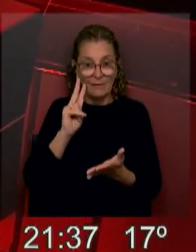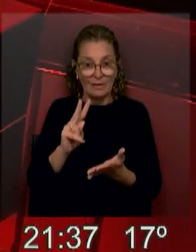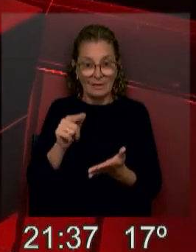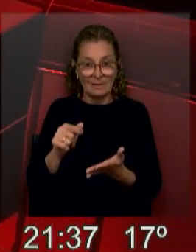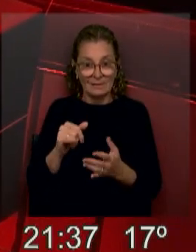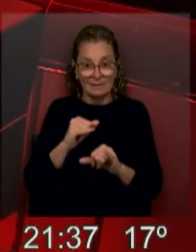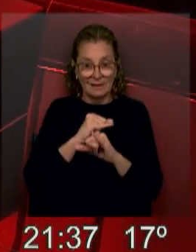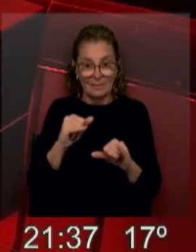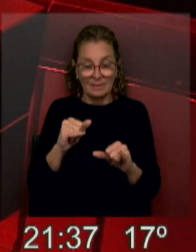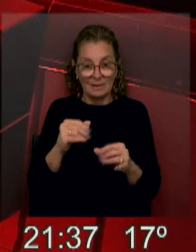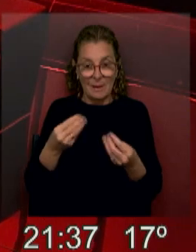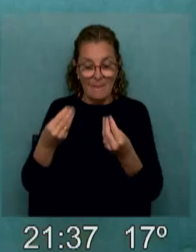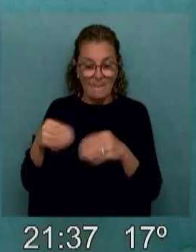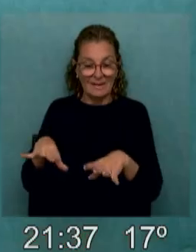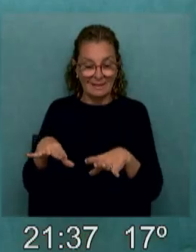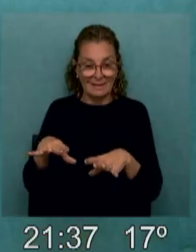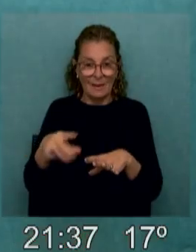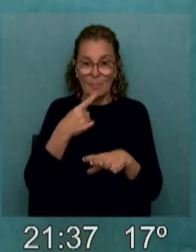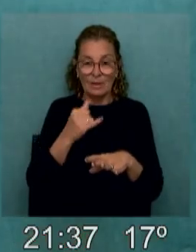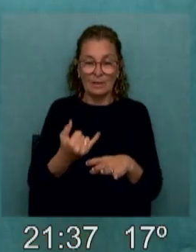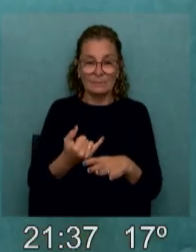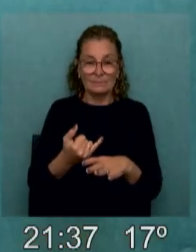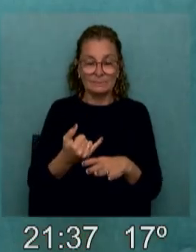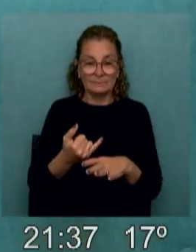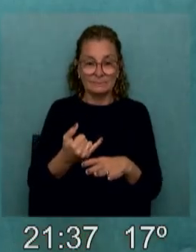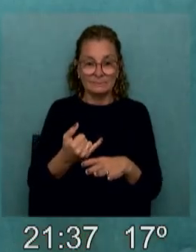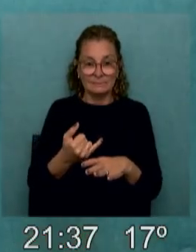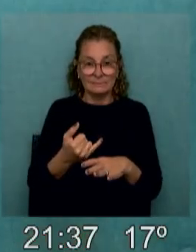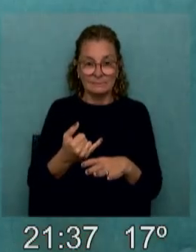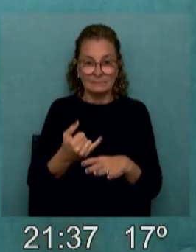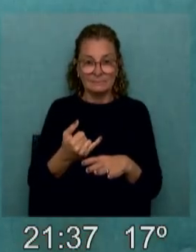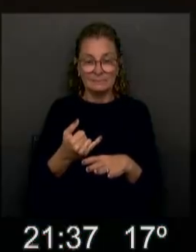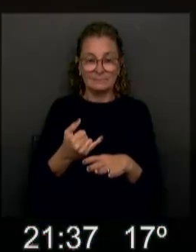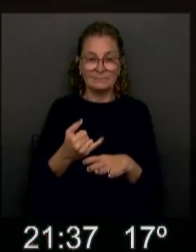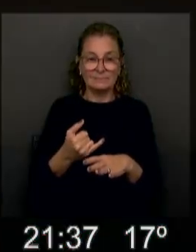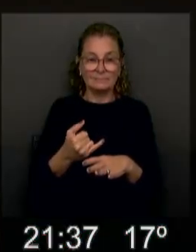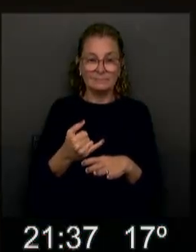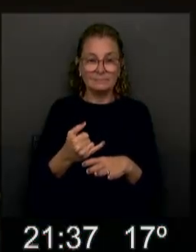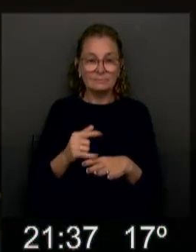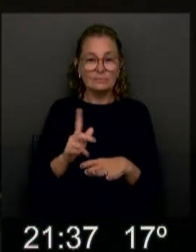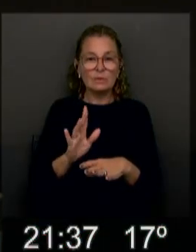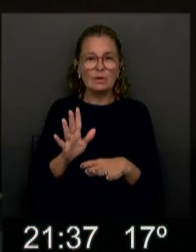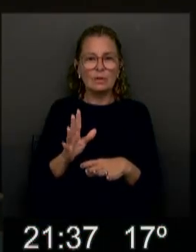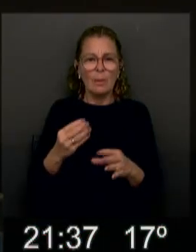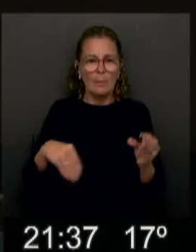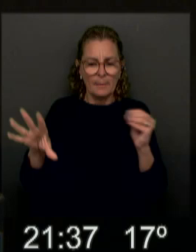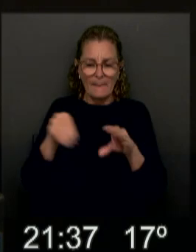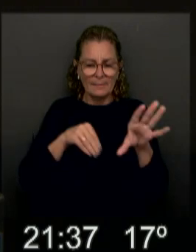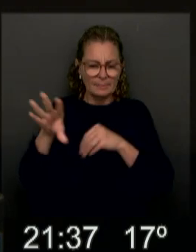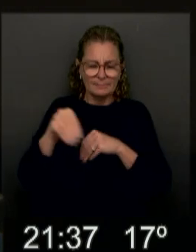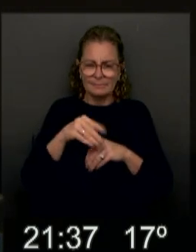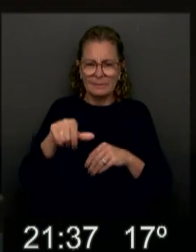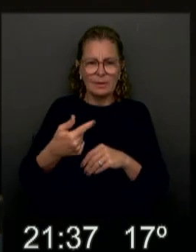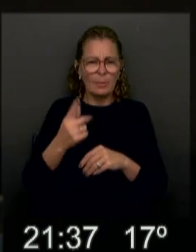no terminen perdidas en... O sea, pero bueno, parecieron los impedimentos en la hora de agregarlas. No. O sea, primero se agregan y después se ve qué pasa.